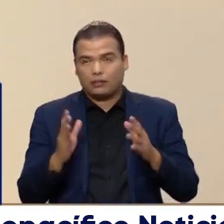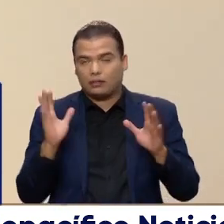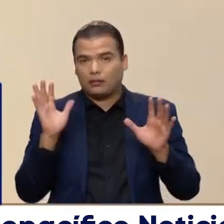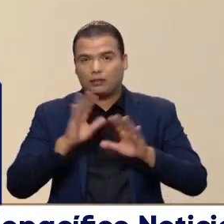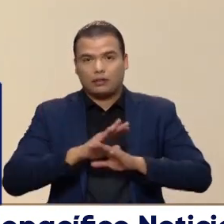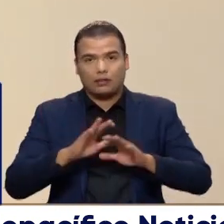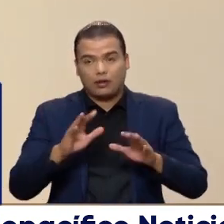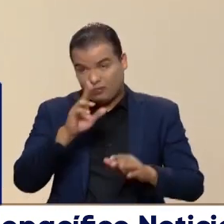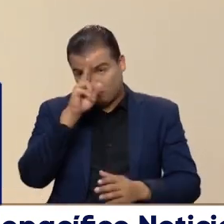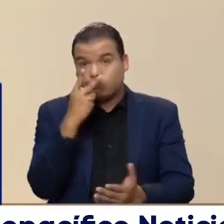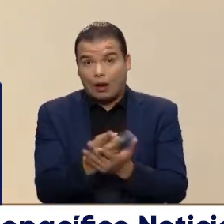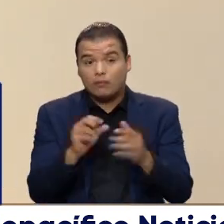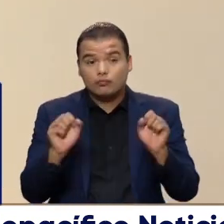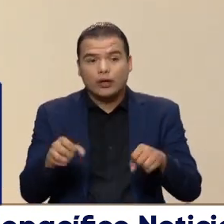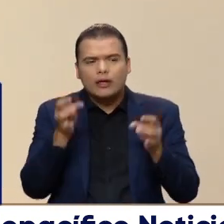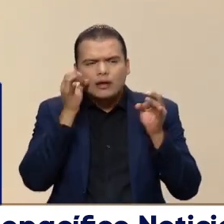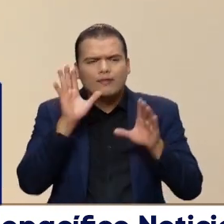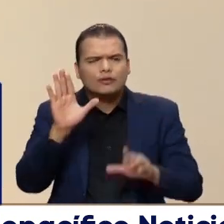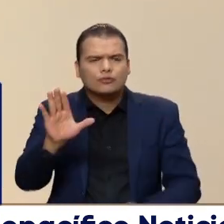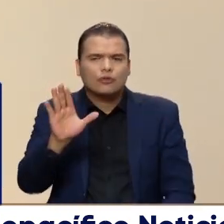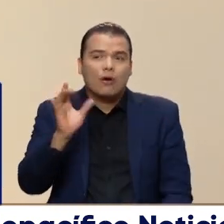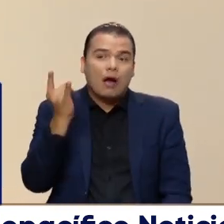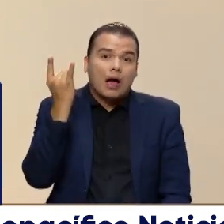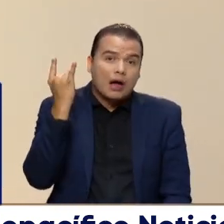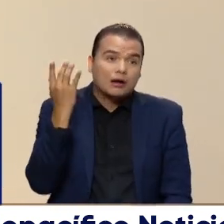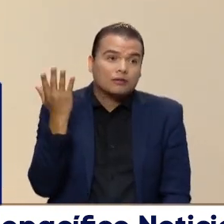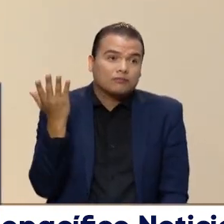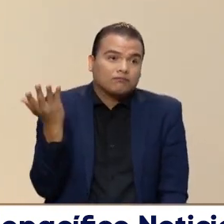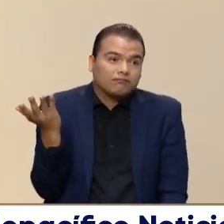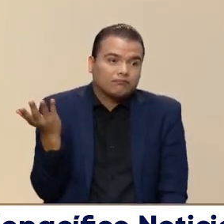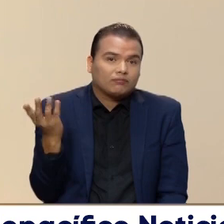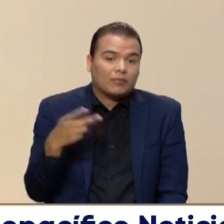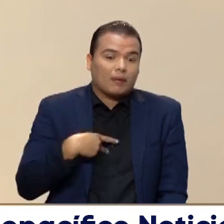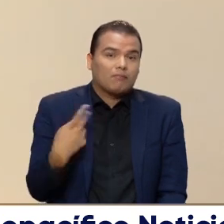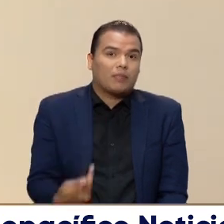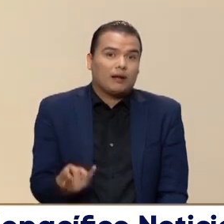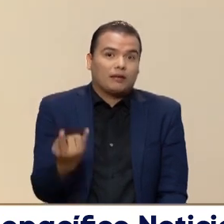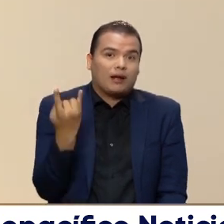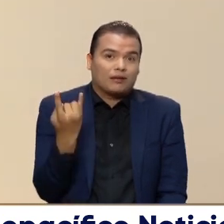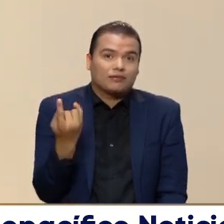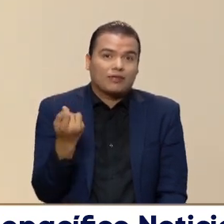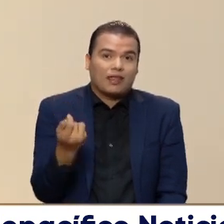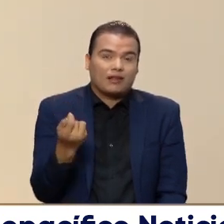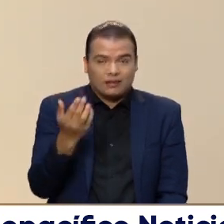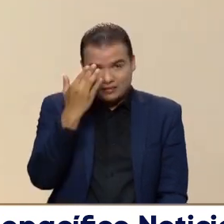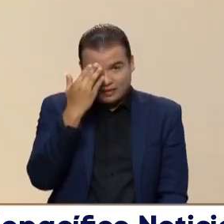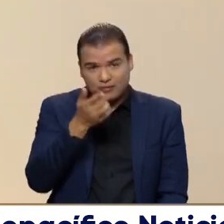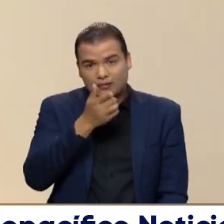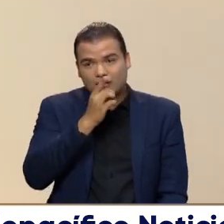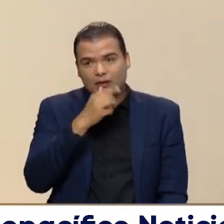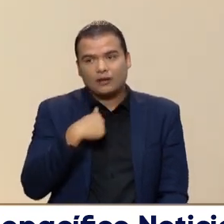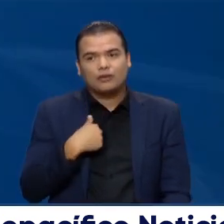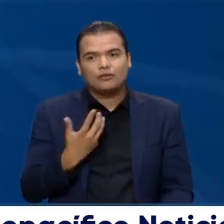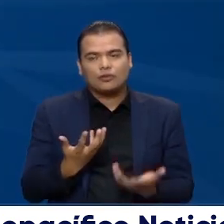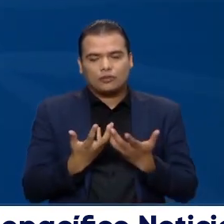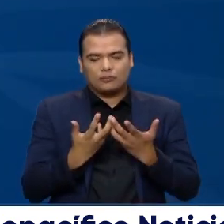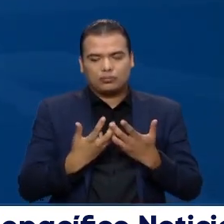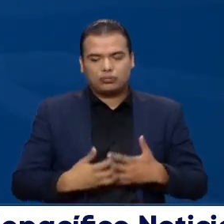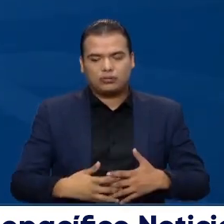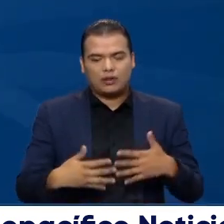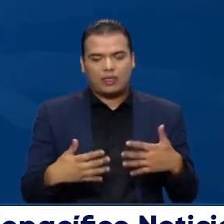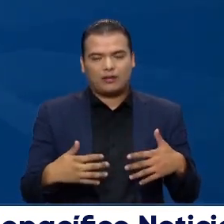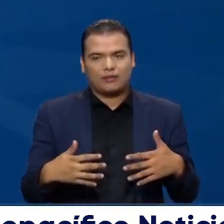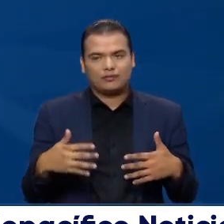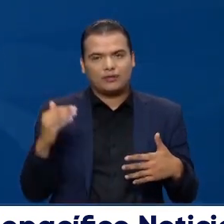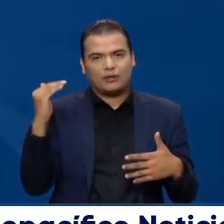estado de coma y de allí parálisis respiratoria y muerte. Recordemos que el alcohol es un depresor del sistema nervioso central.